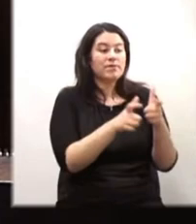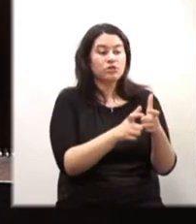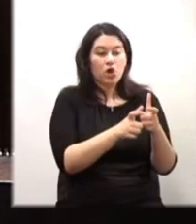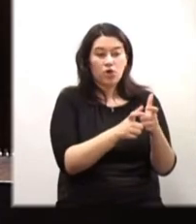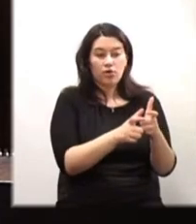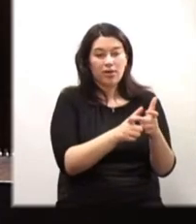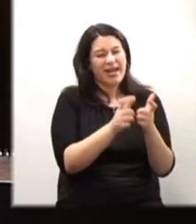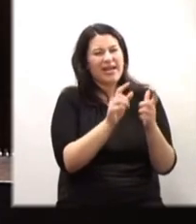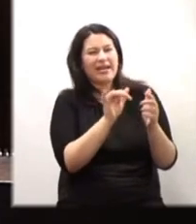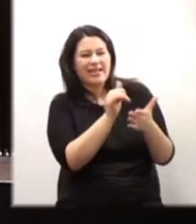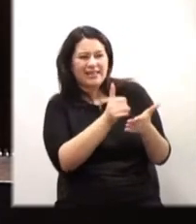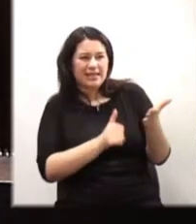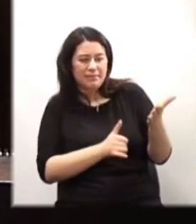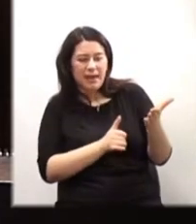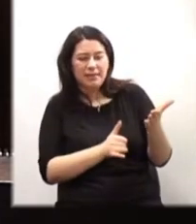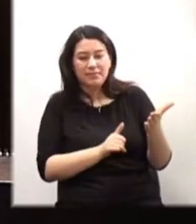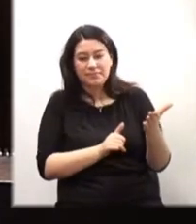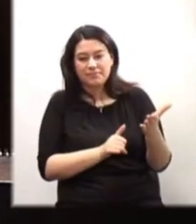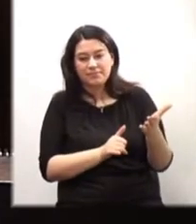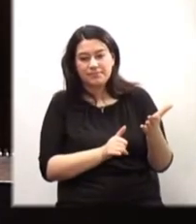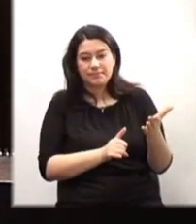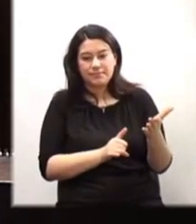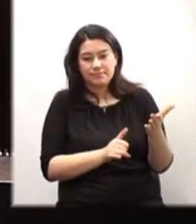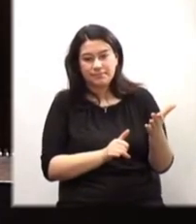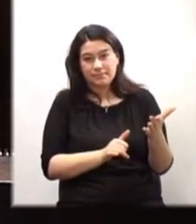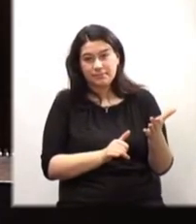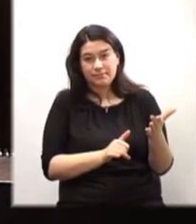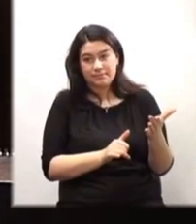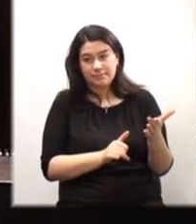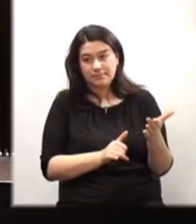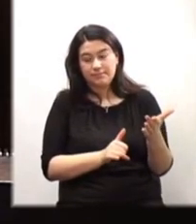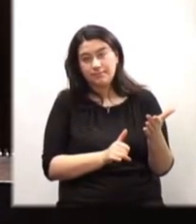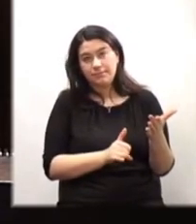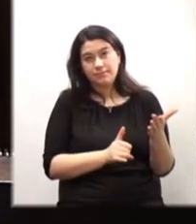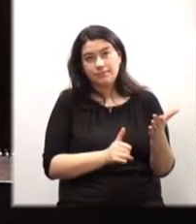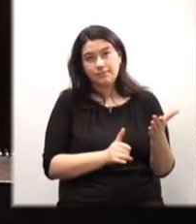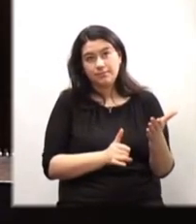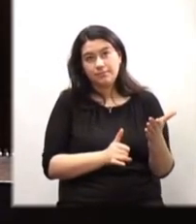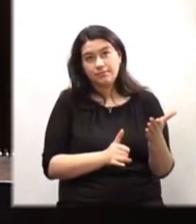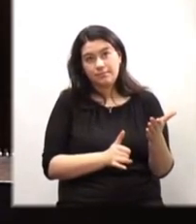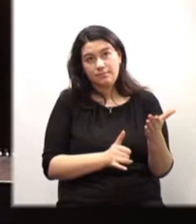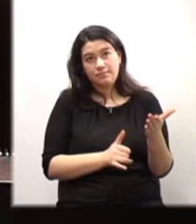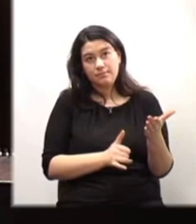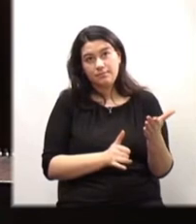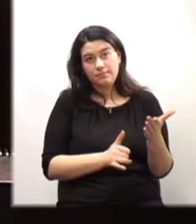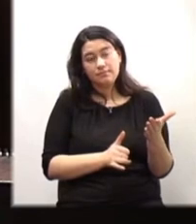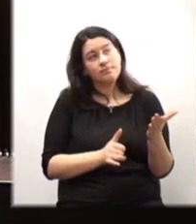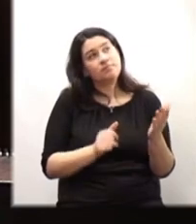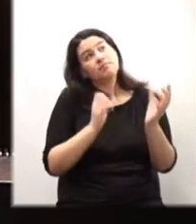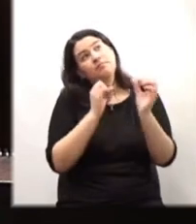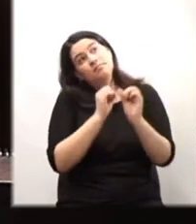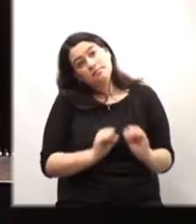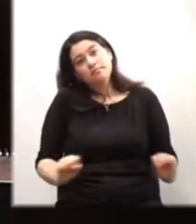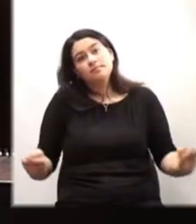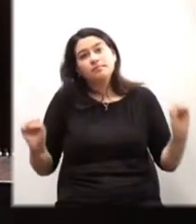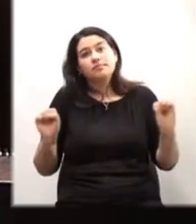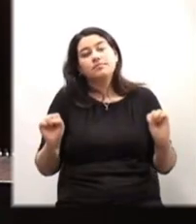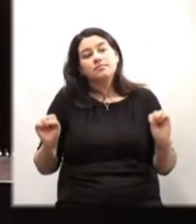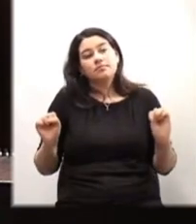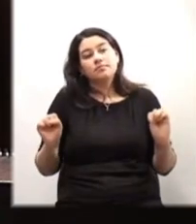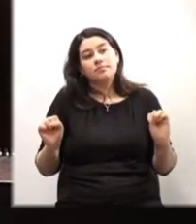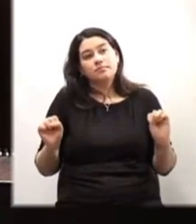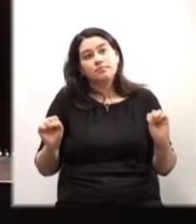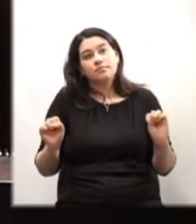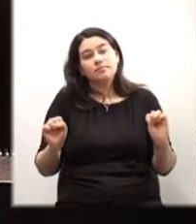estiman que sería en el escenario más probable